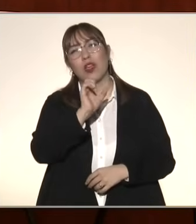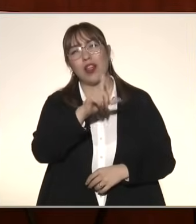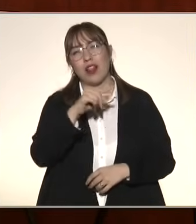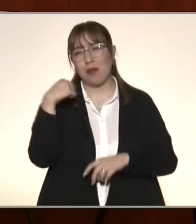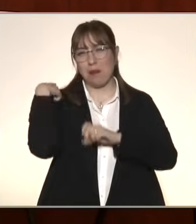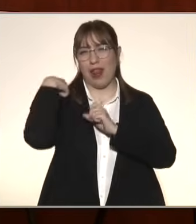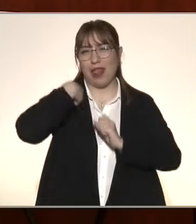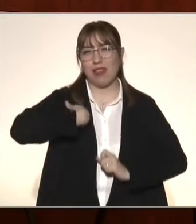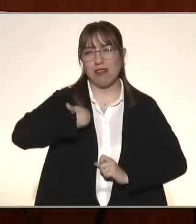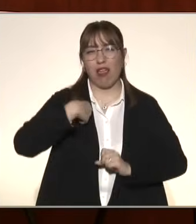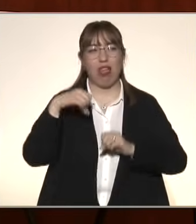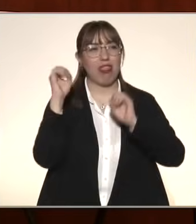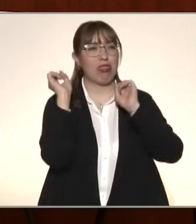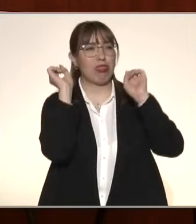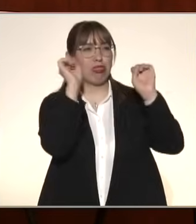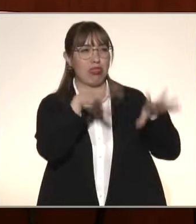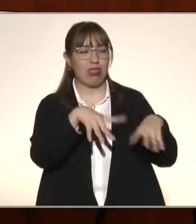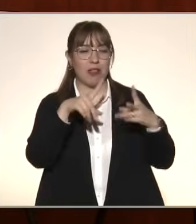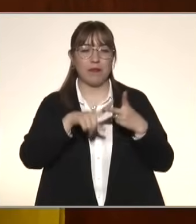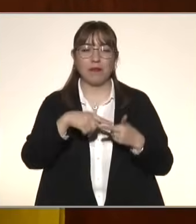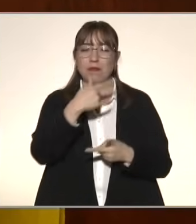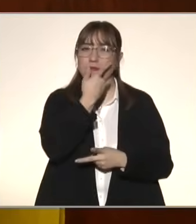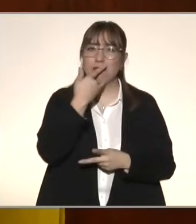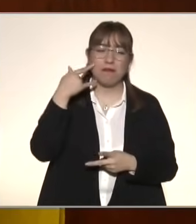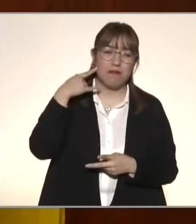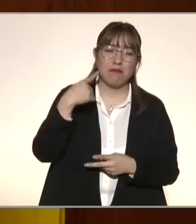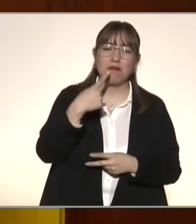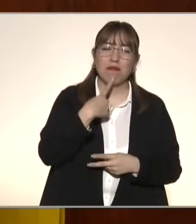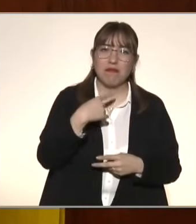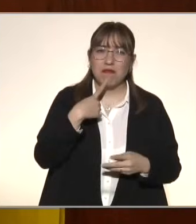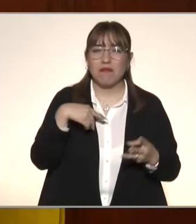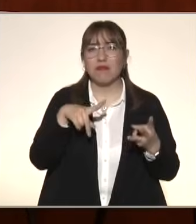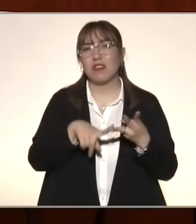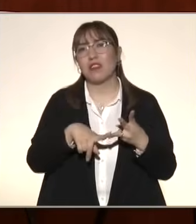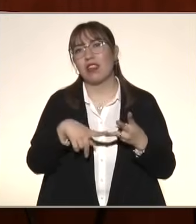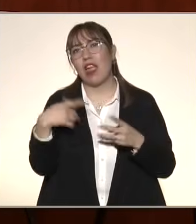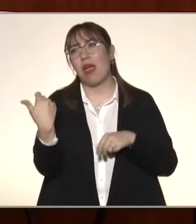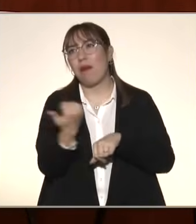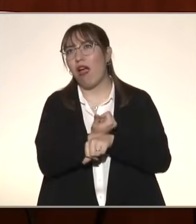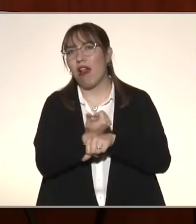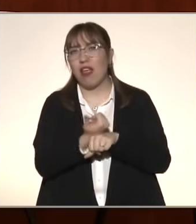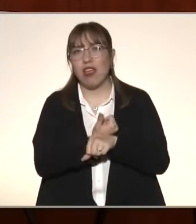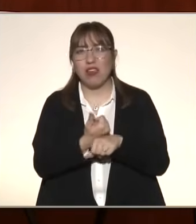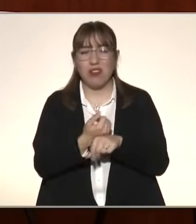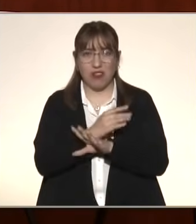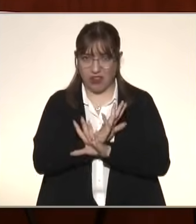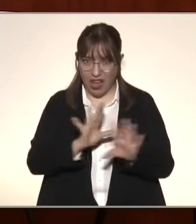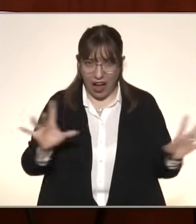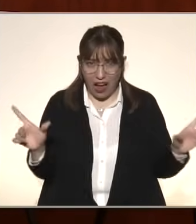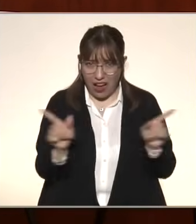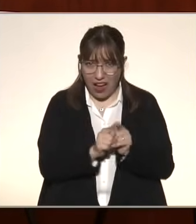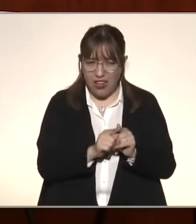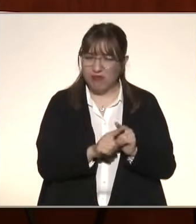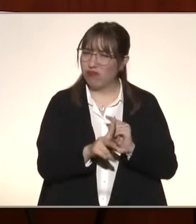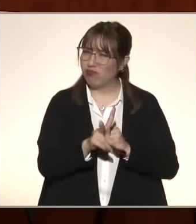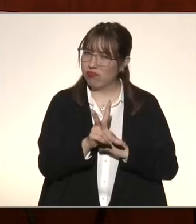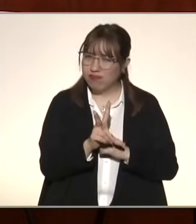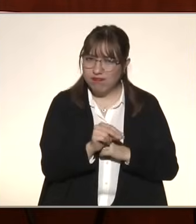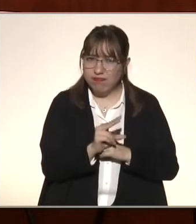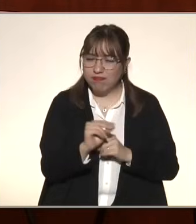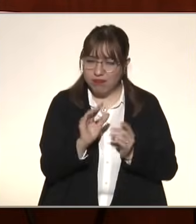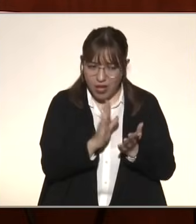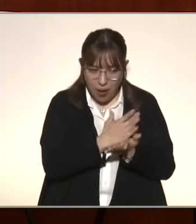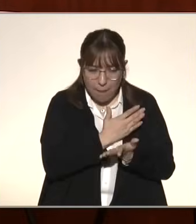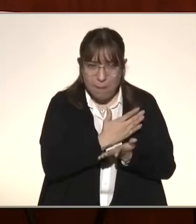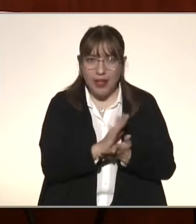o de ponerse los calzones rojos, los amarillos, lo que sea, sino que también voy a